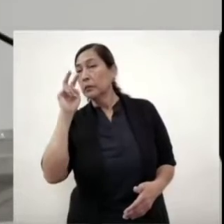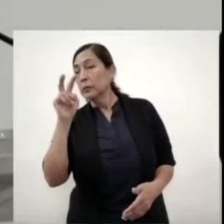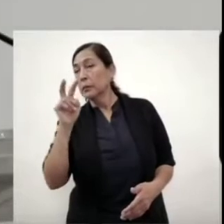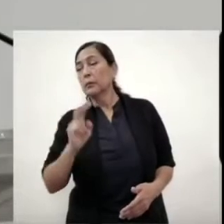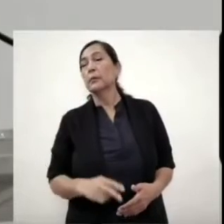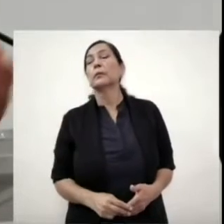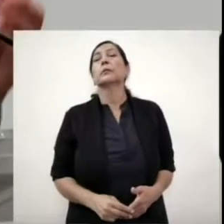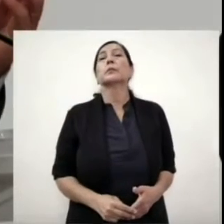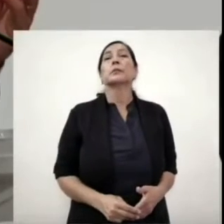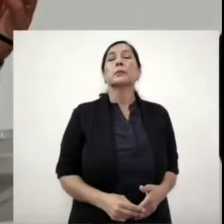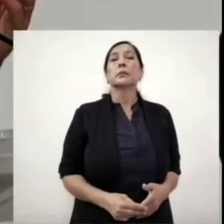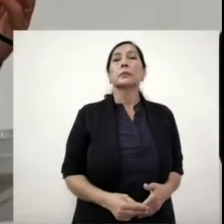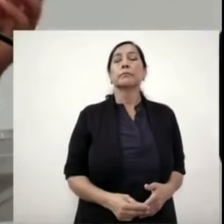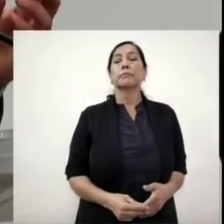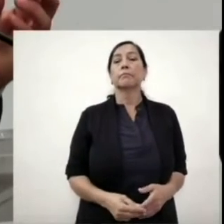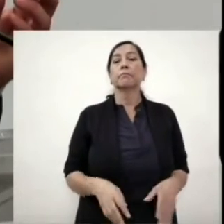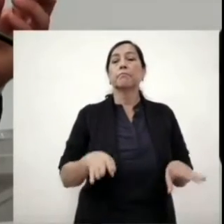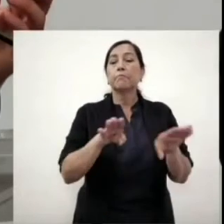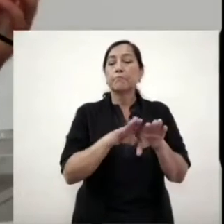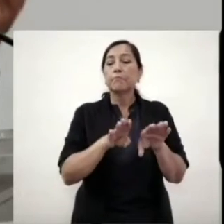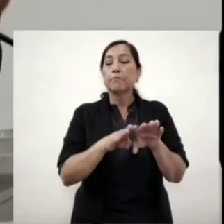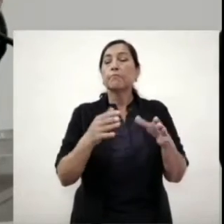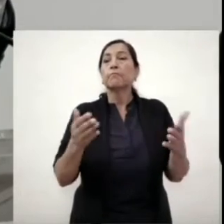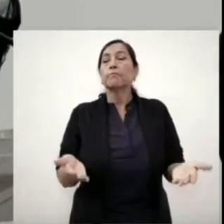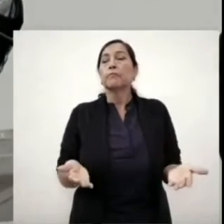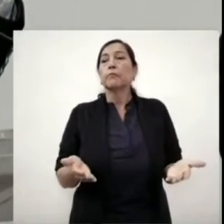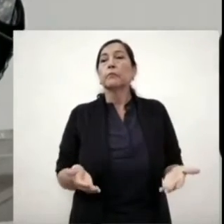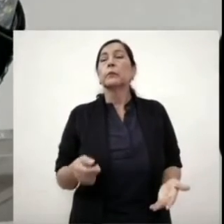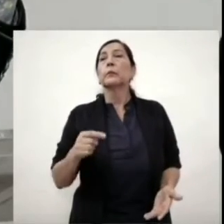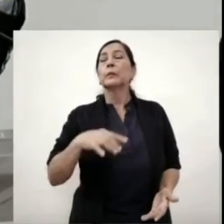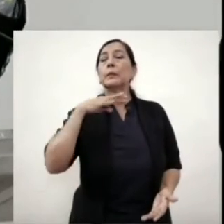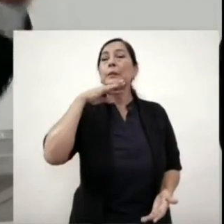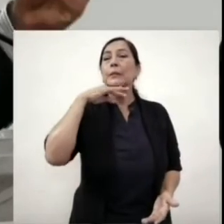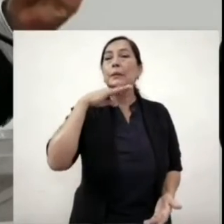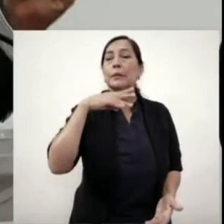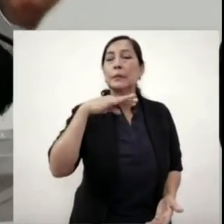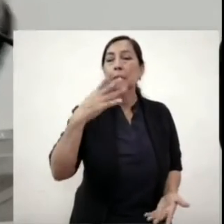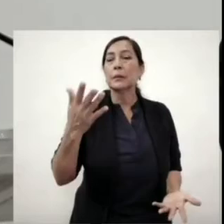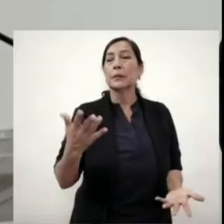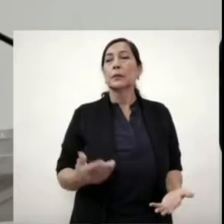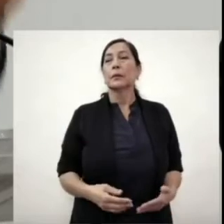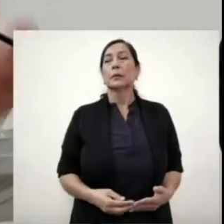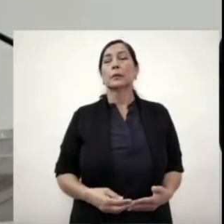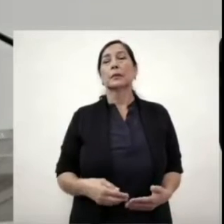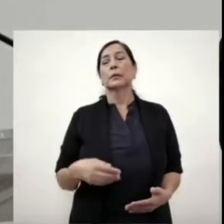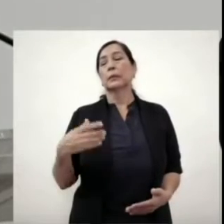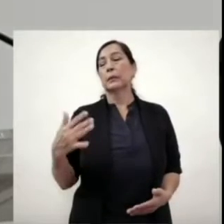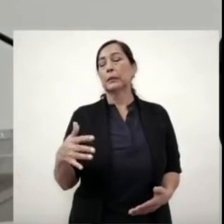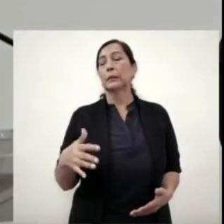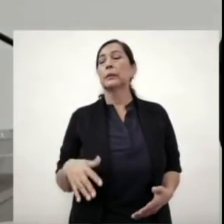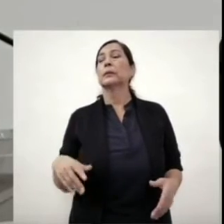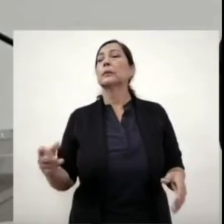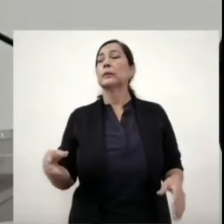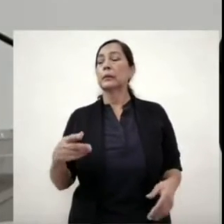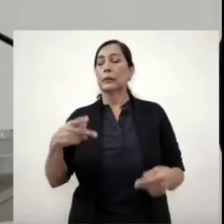desafortunada entre delincuencia, índices delictivos y